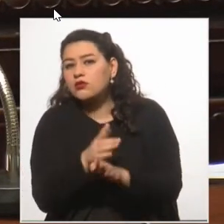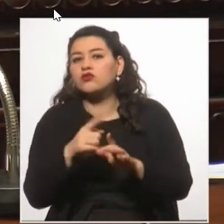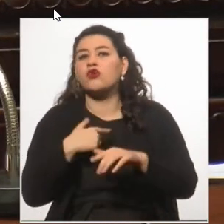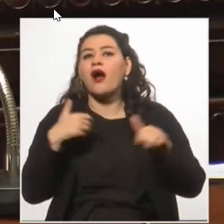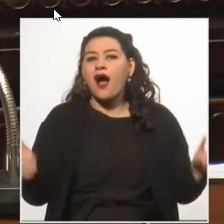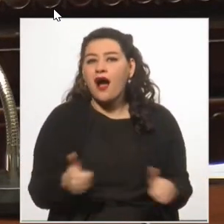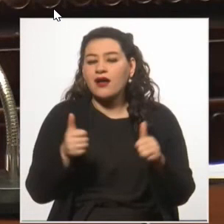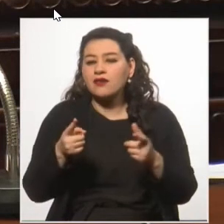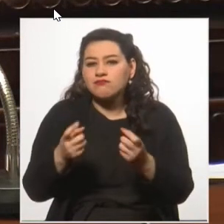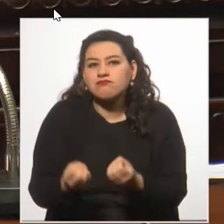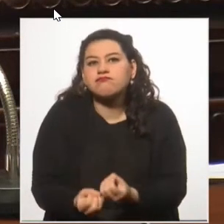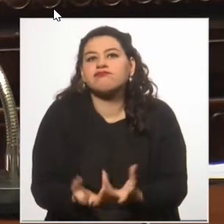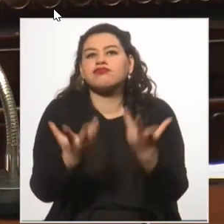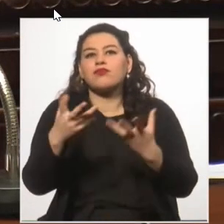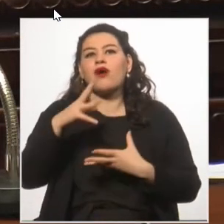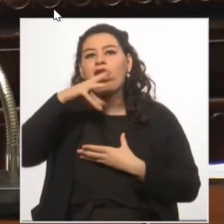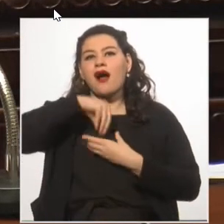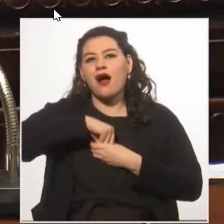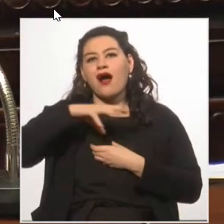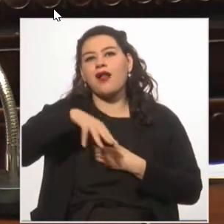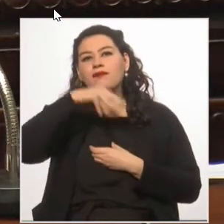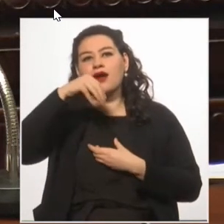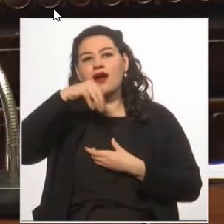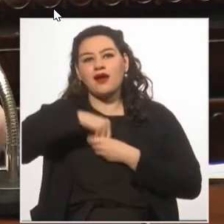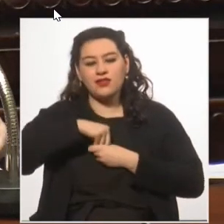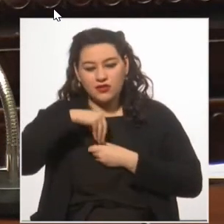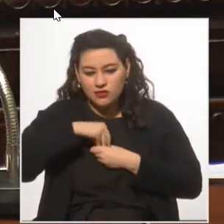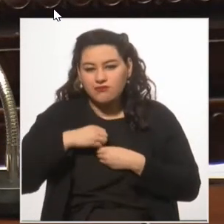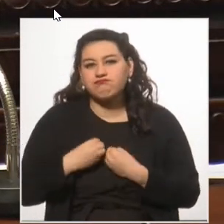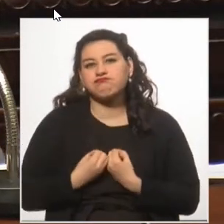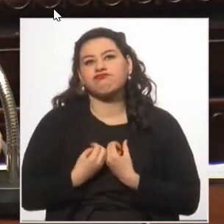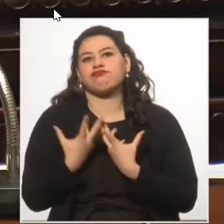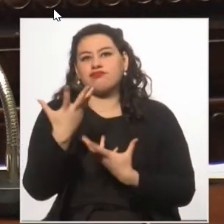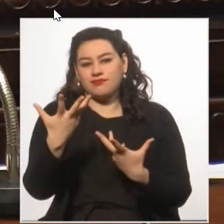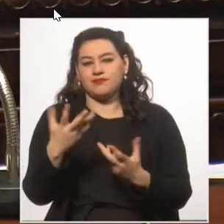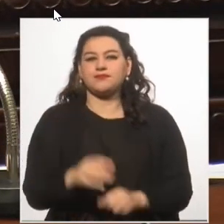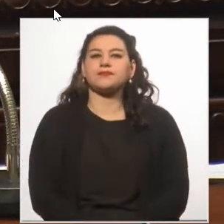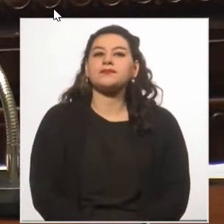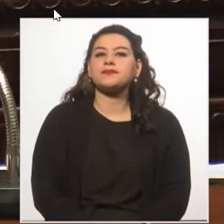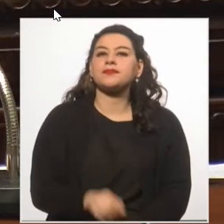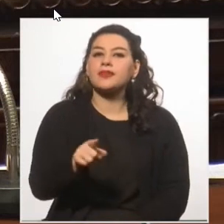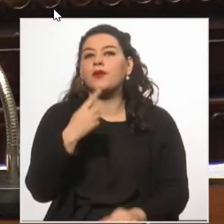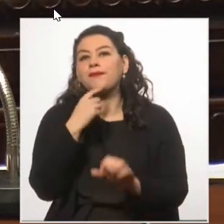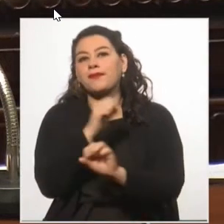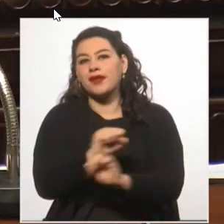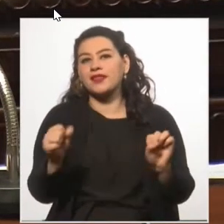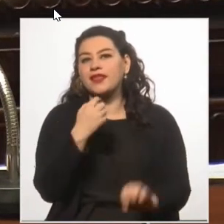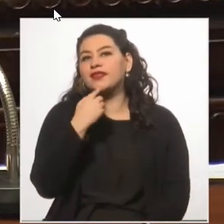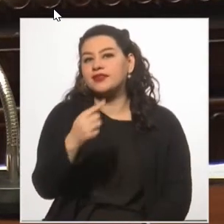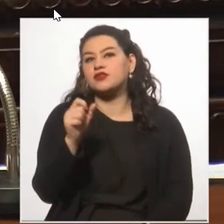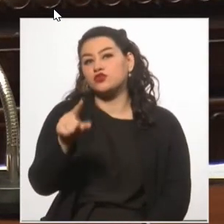haré brotar lo que de tu alma tiene oculto. En lo que puede considerarse